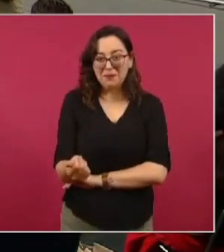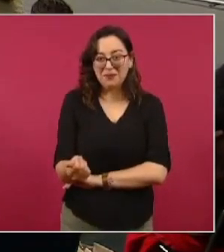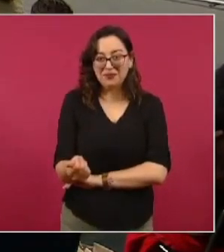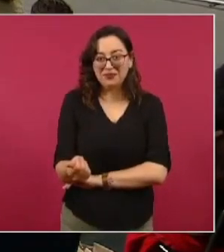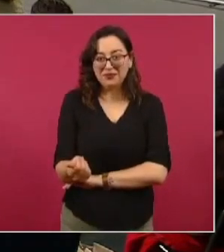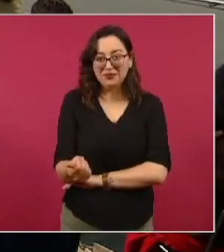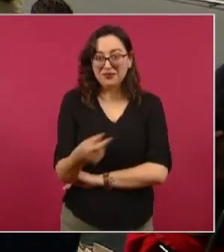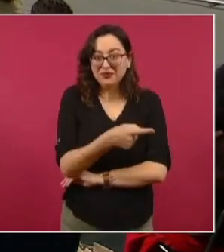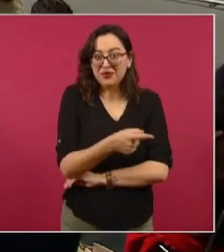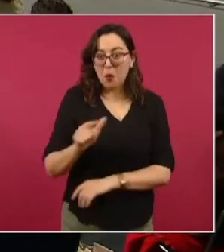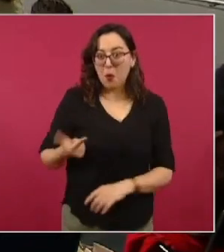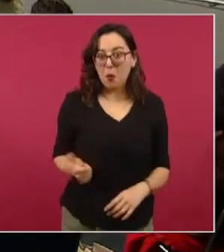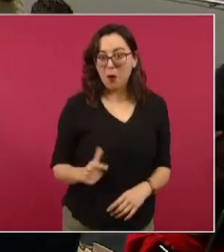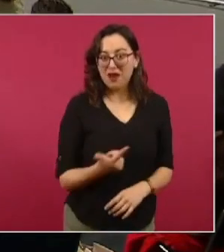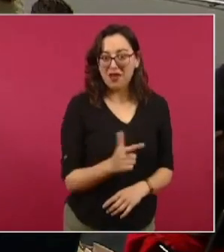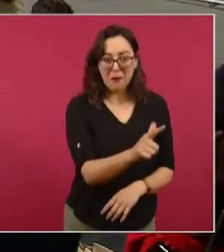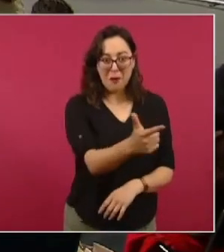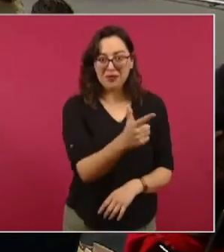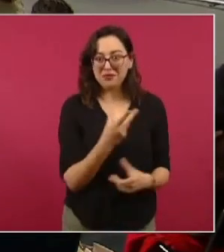a treinta y seis